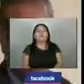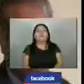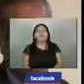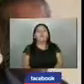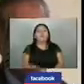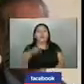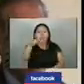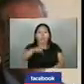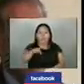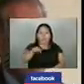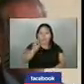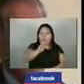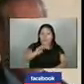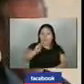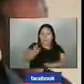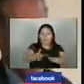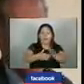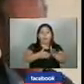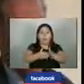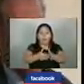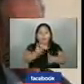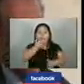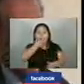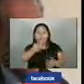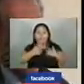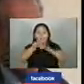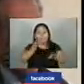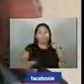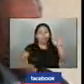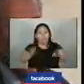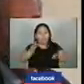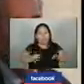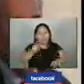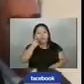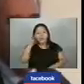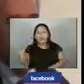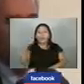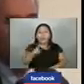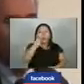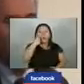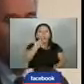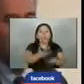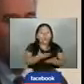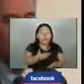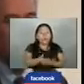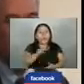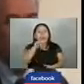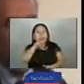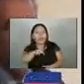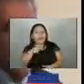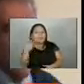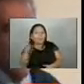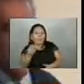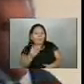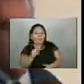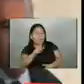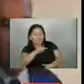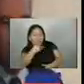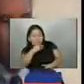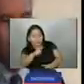Comienza ya el día martes el verdadero juicio que es el desfile probatorio porque se tiene que establecer la